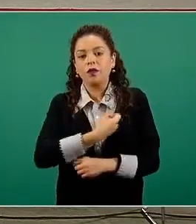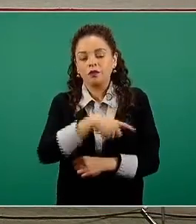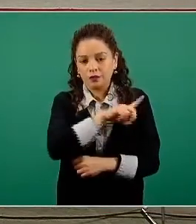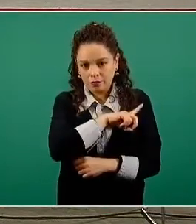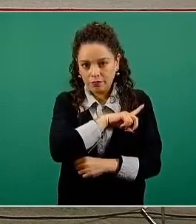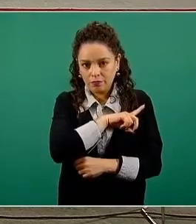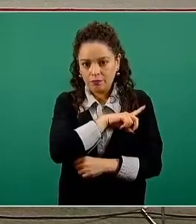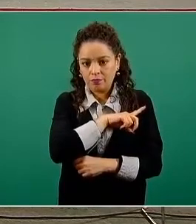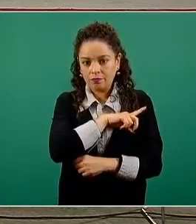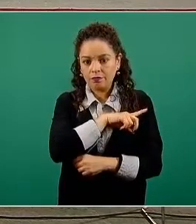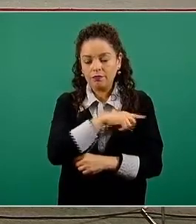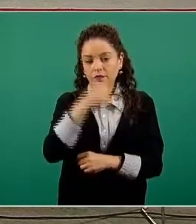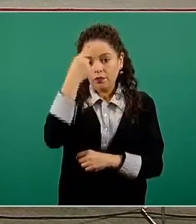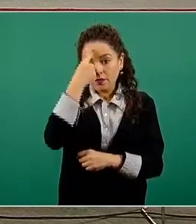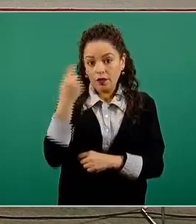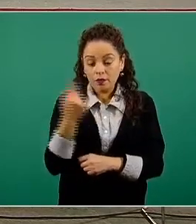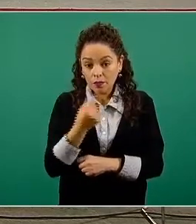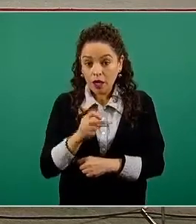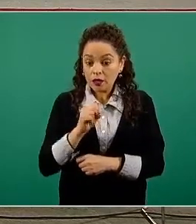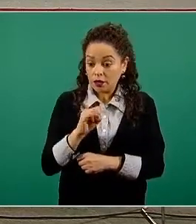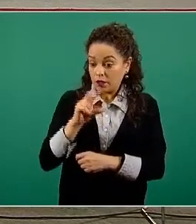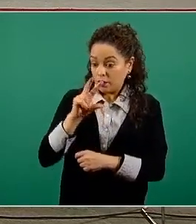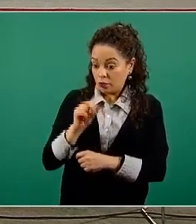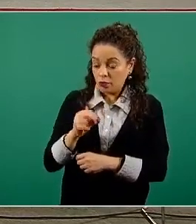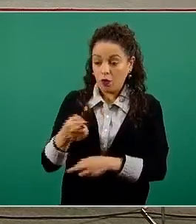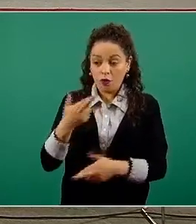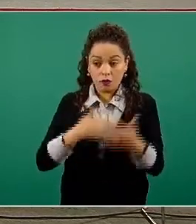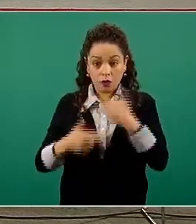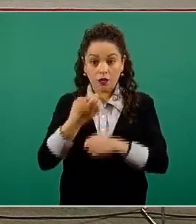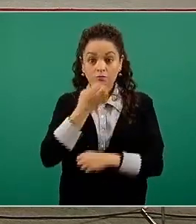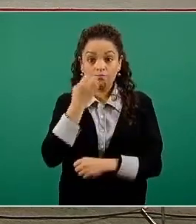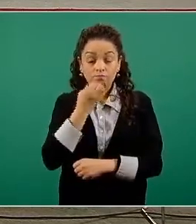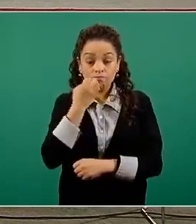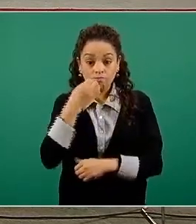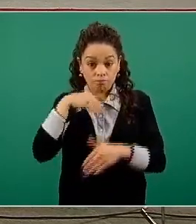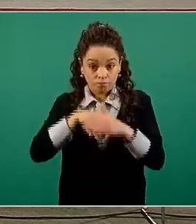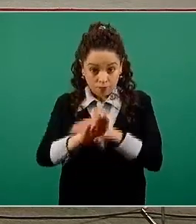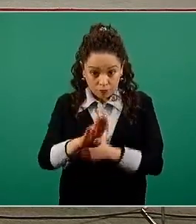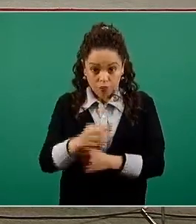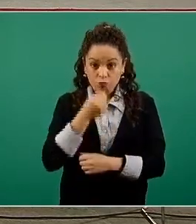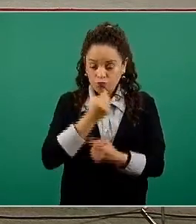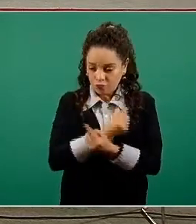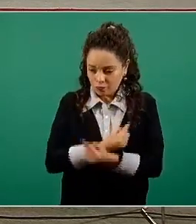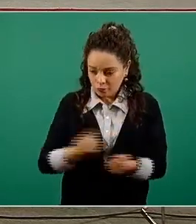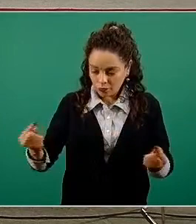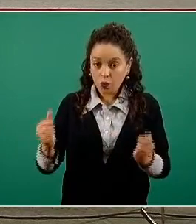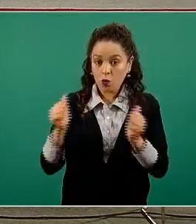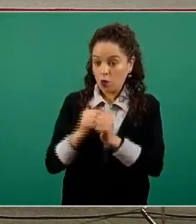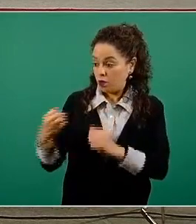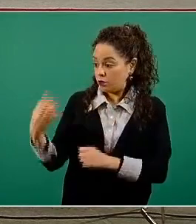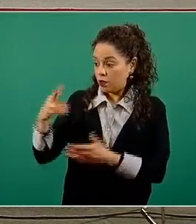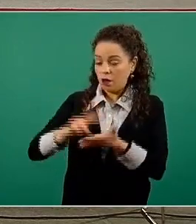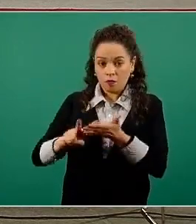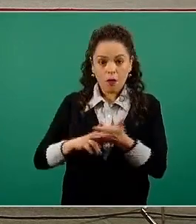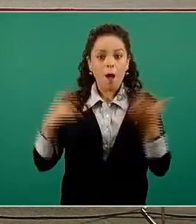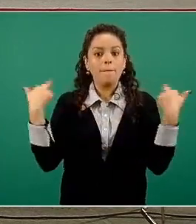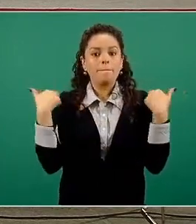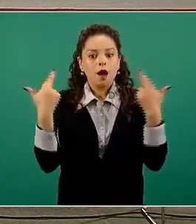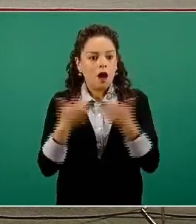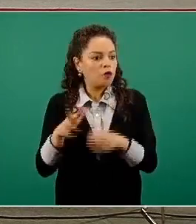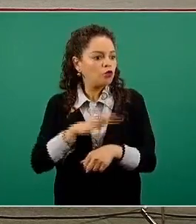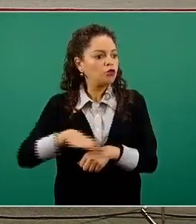aún regresando los niños en semáforo verde y aún estando sus maestros y el personal de las escuelas